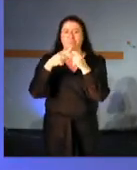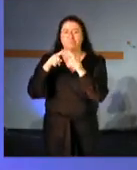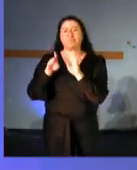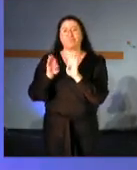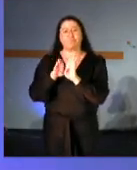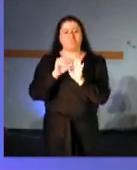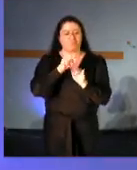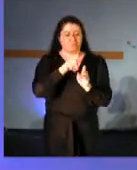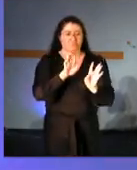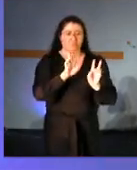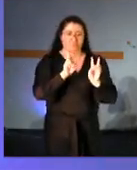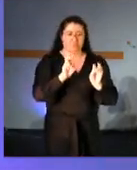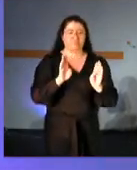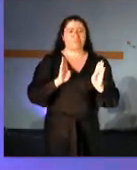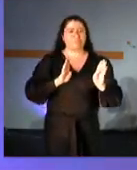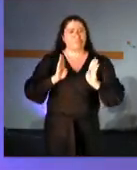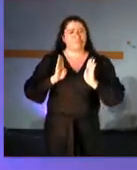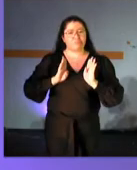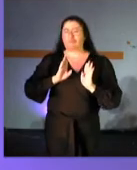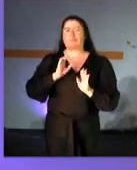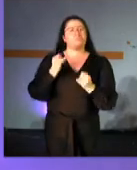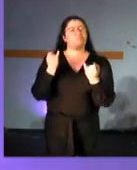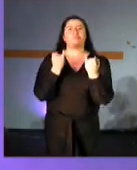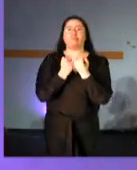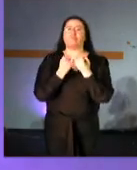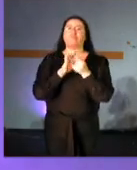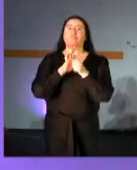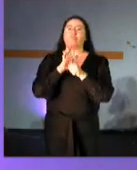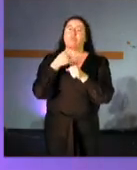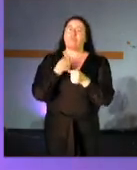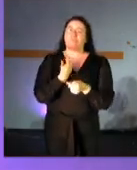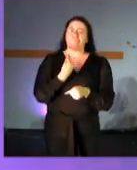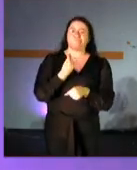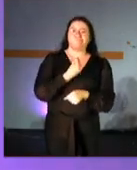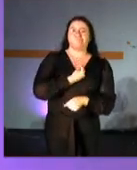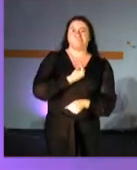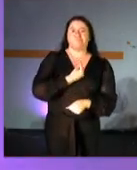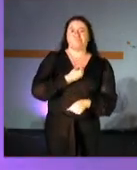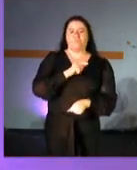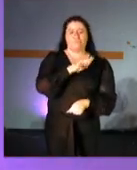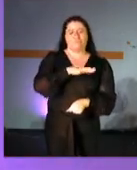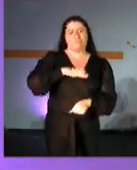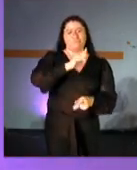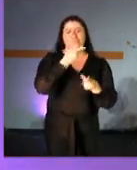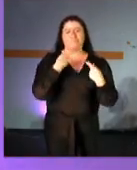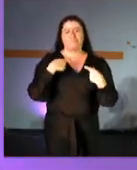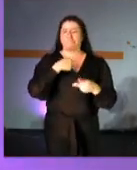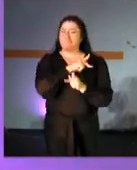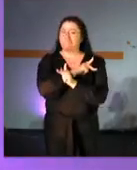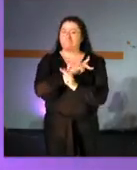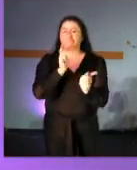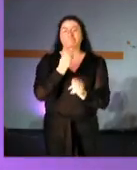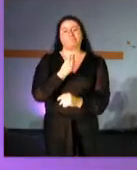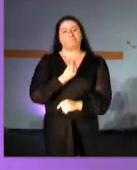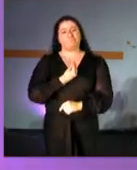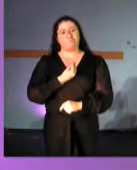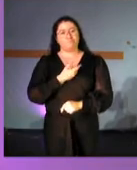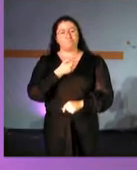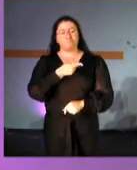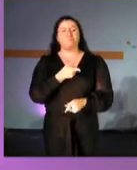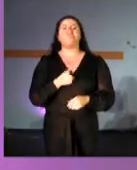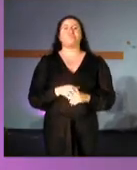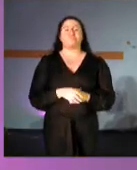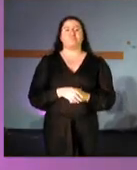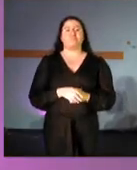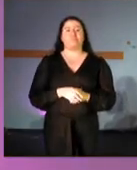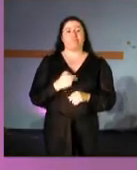modalidad militar, sino bajo modalidad de resistencia cívica. Y obviamente teníamos que